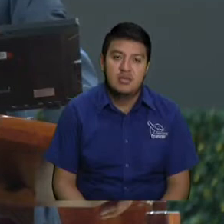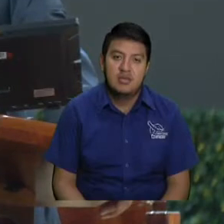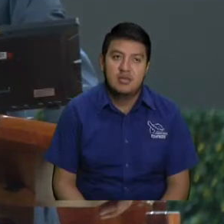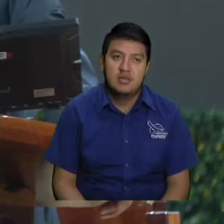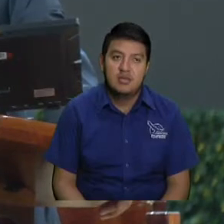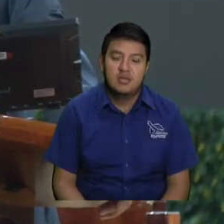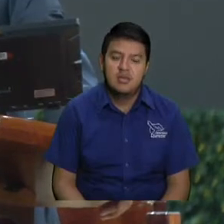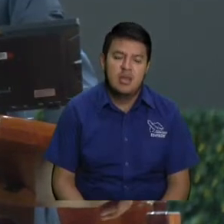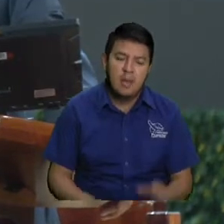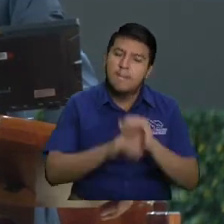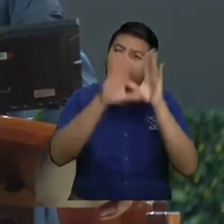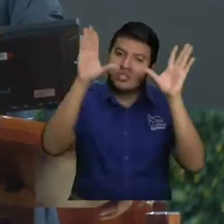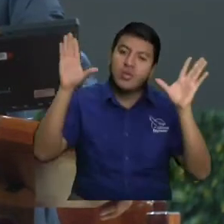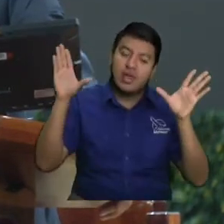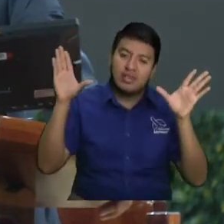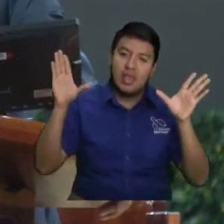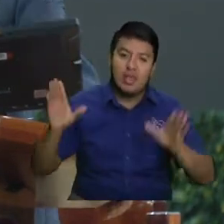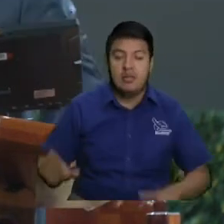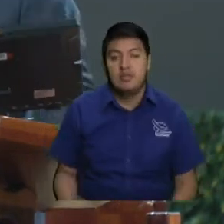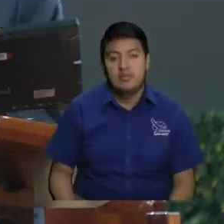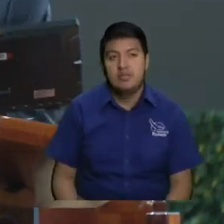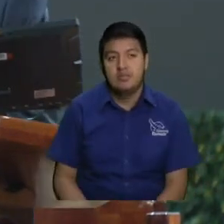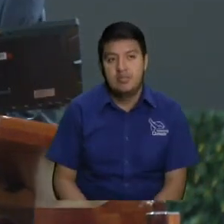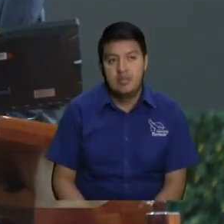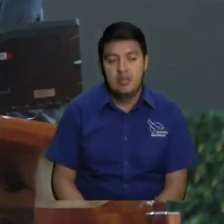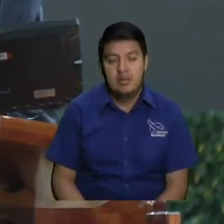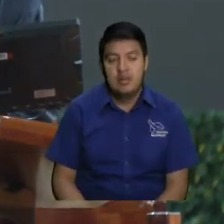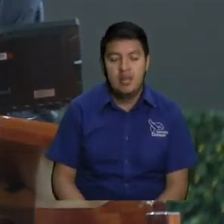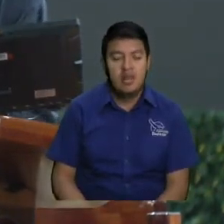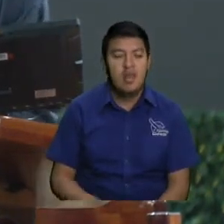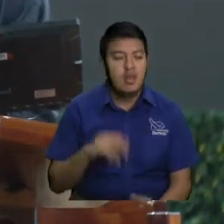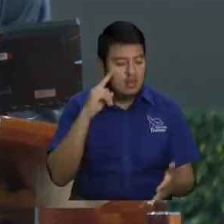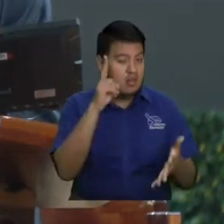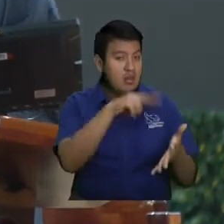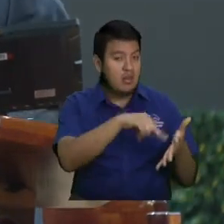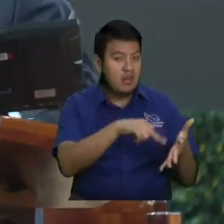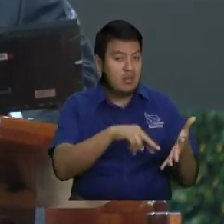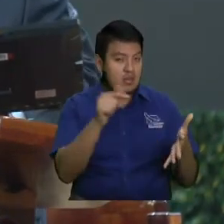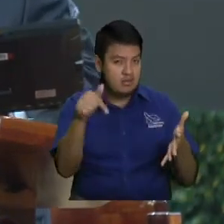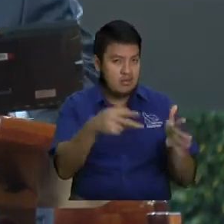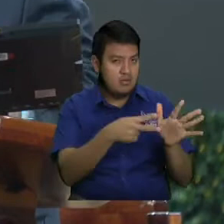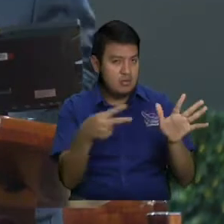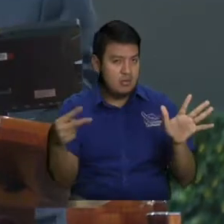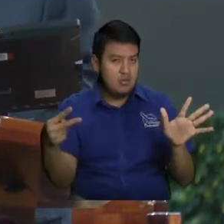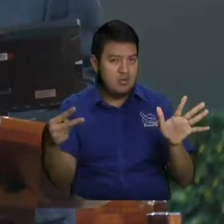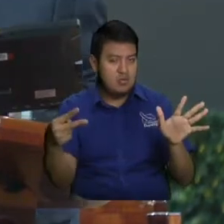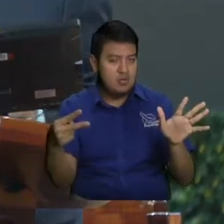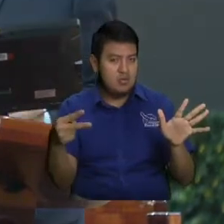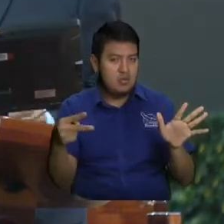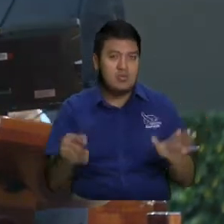es impresionante. Mire, le voy a leer un versículo